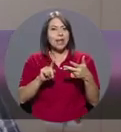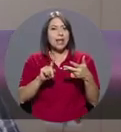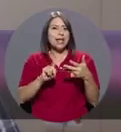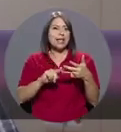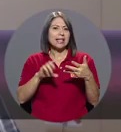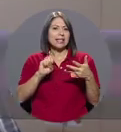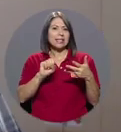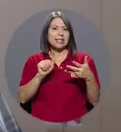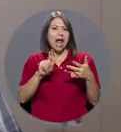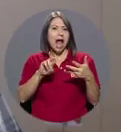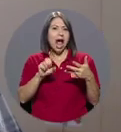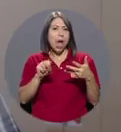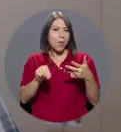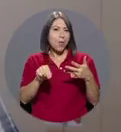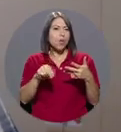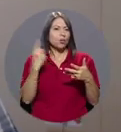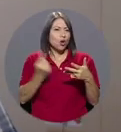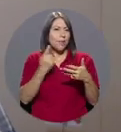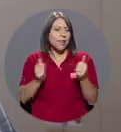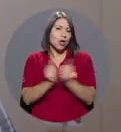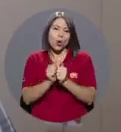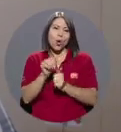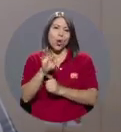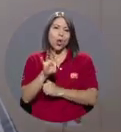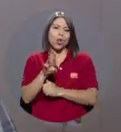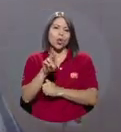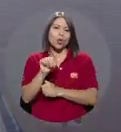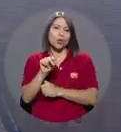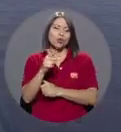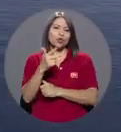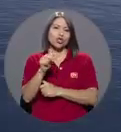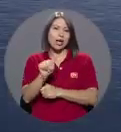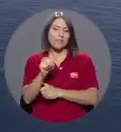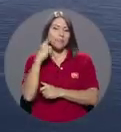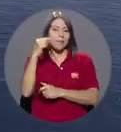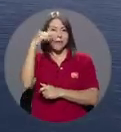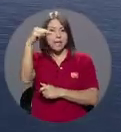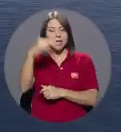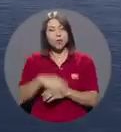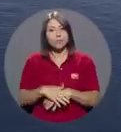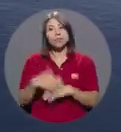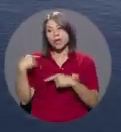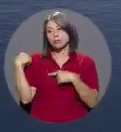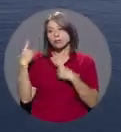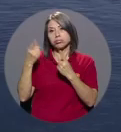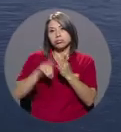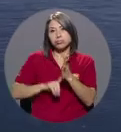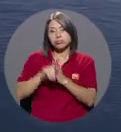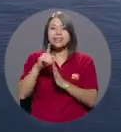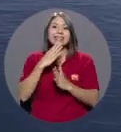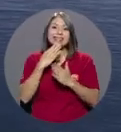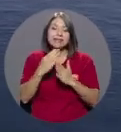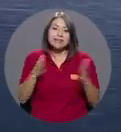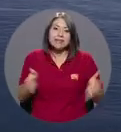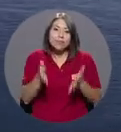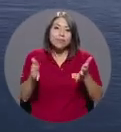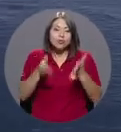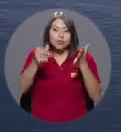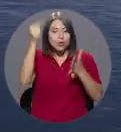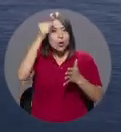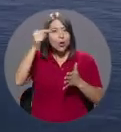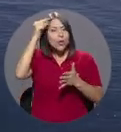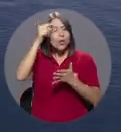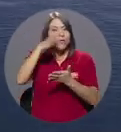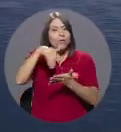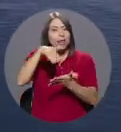y los salmónidos. Solamente trabajamos con trucha para México. Y bueno, se ha venido desarrollando gracias al impulso